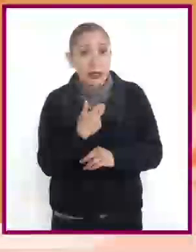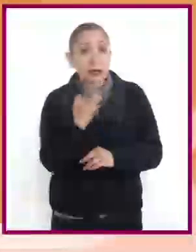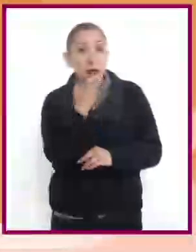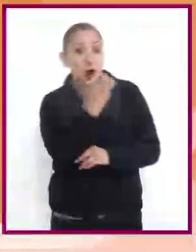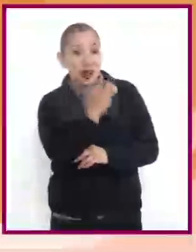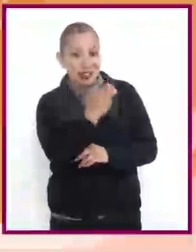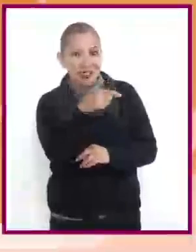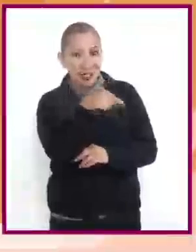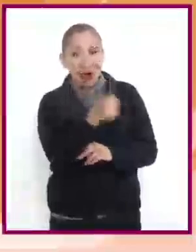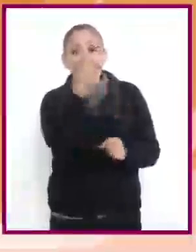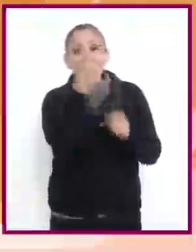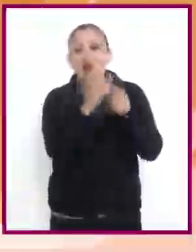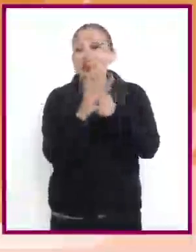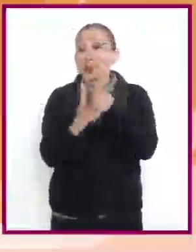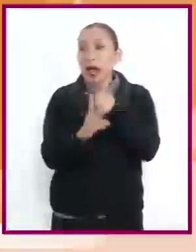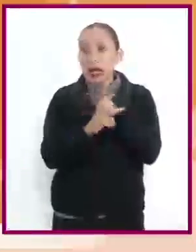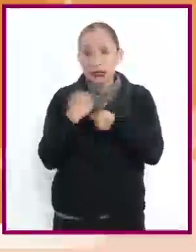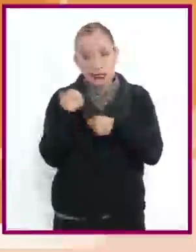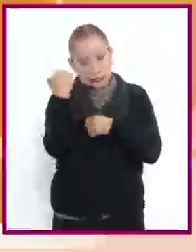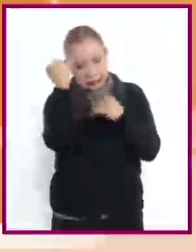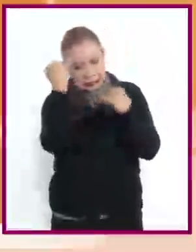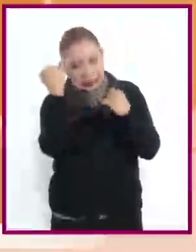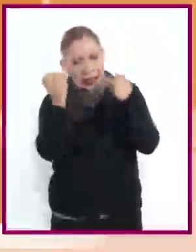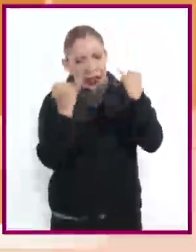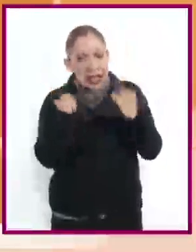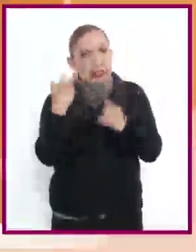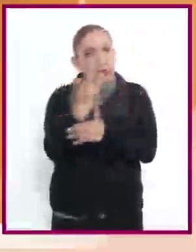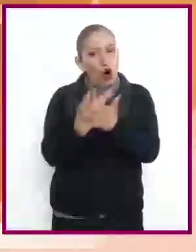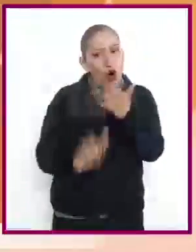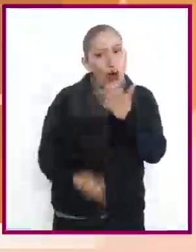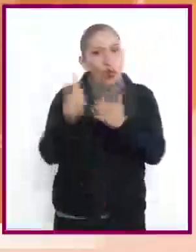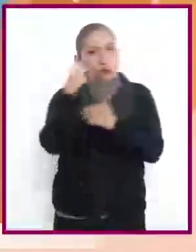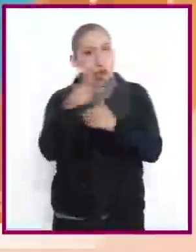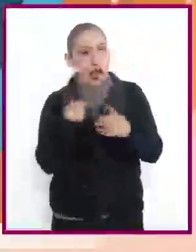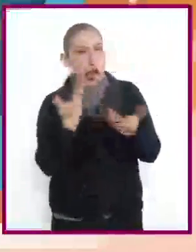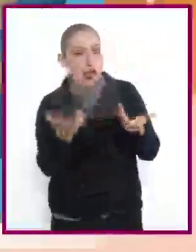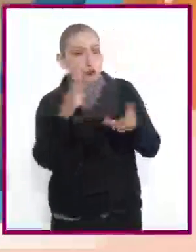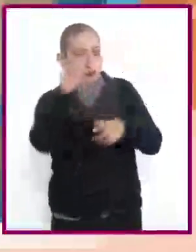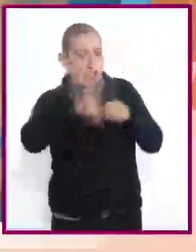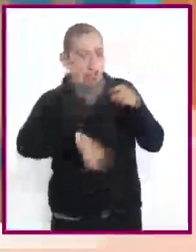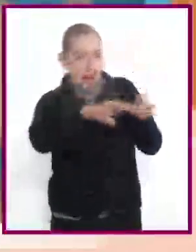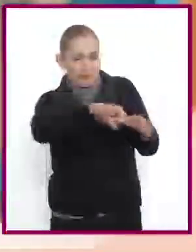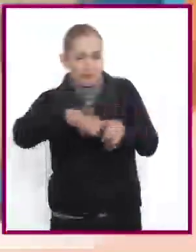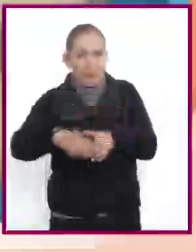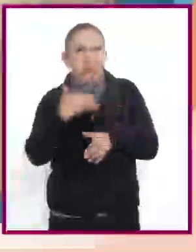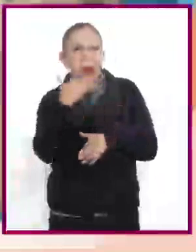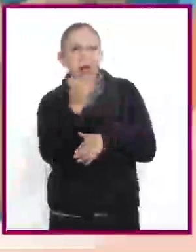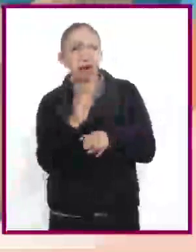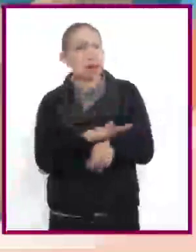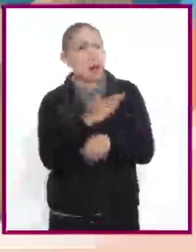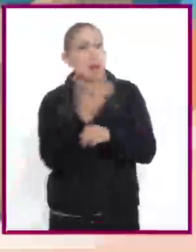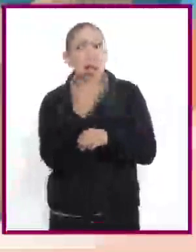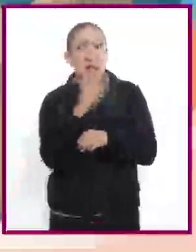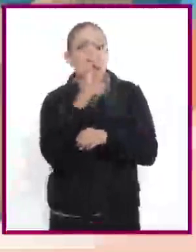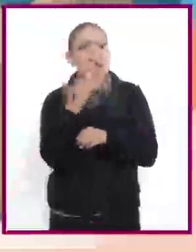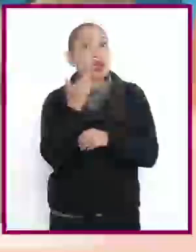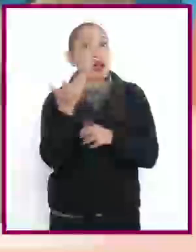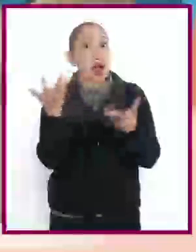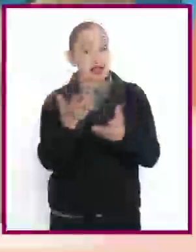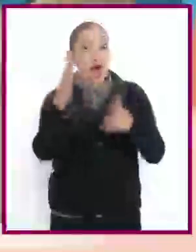ejemplo, esto sí ocurre con los polisacáridos contenidos en una manzana, cuyos enlaces naturales son